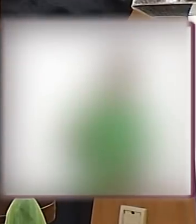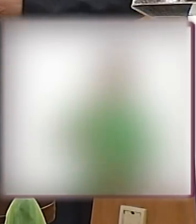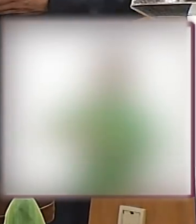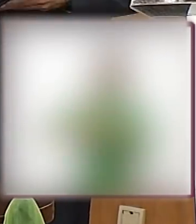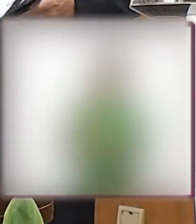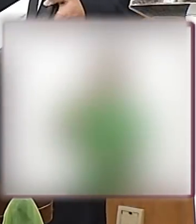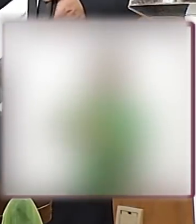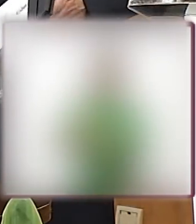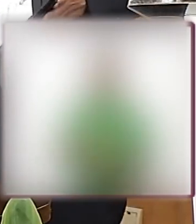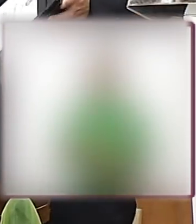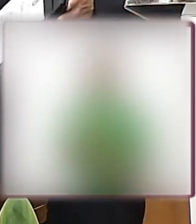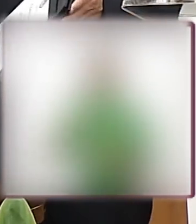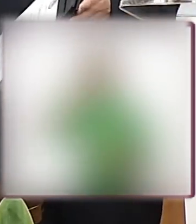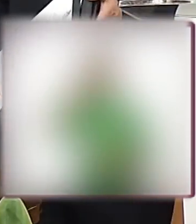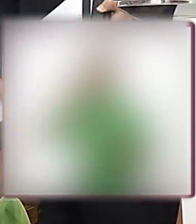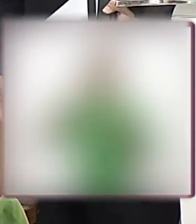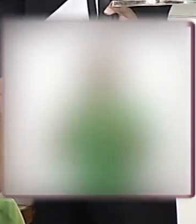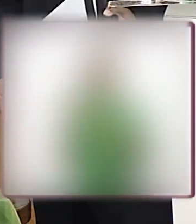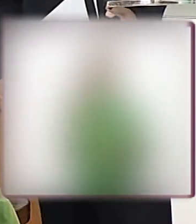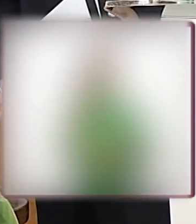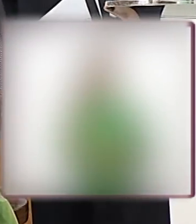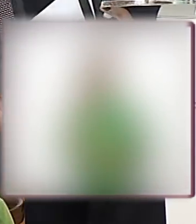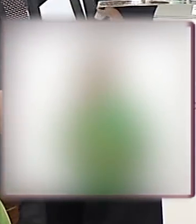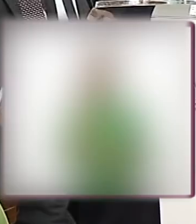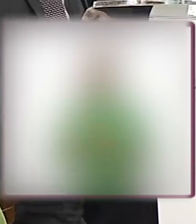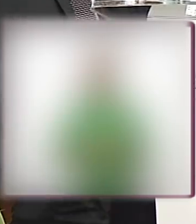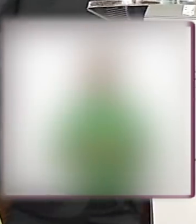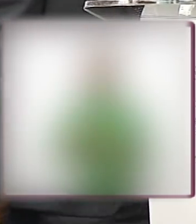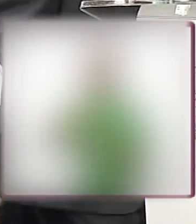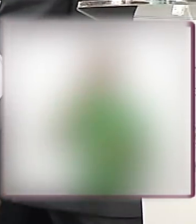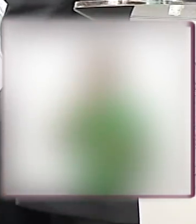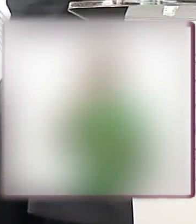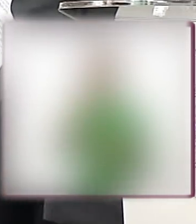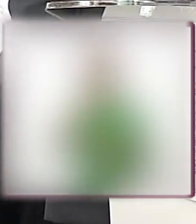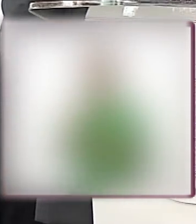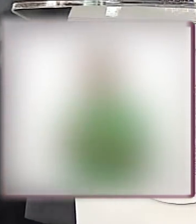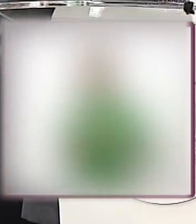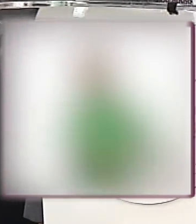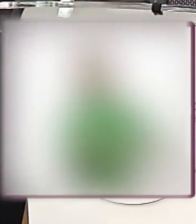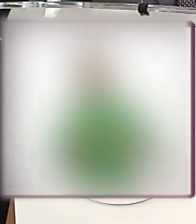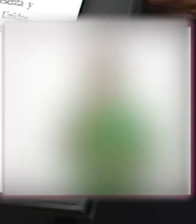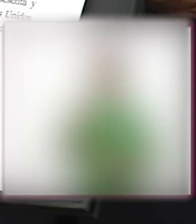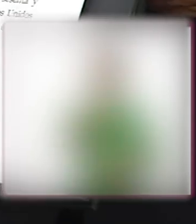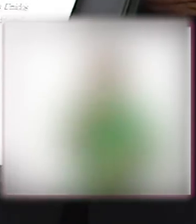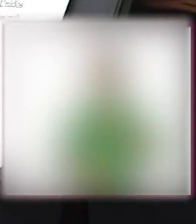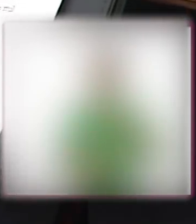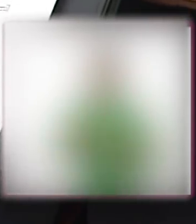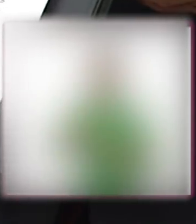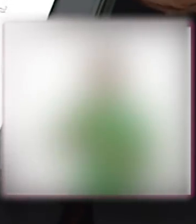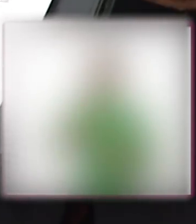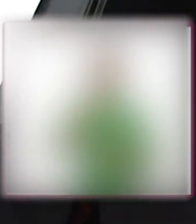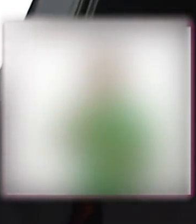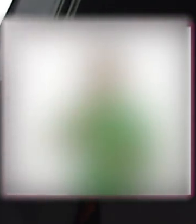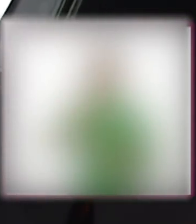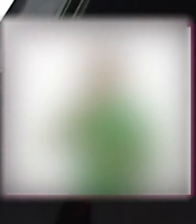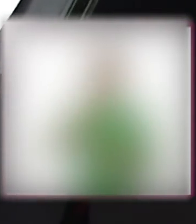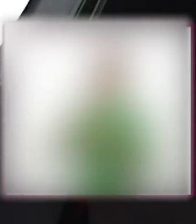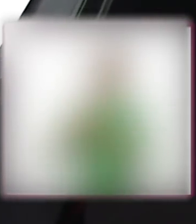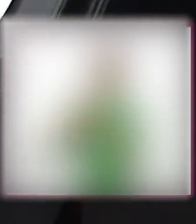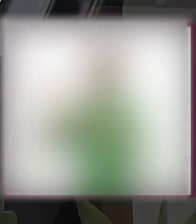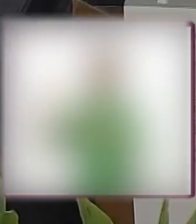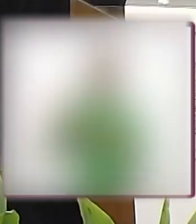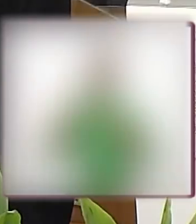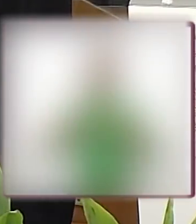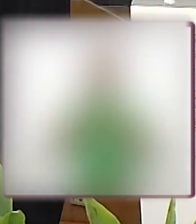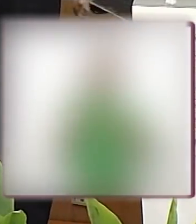El primer día de septiembre, como lo marca la Constitución, el presidente Enrique Peña Nieto entregó al Congreso su sexto informe